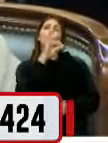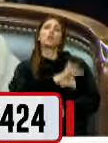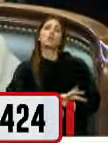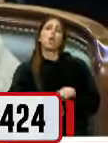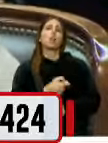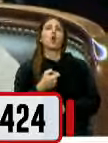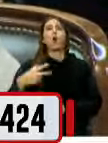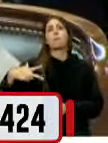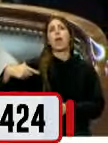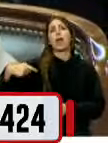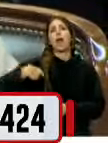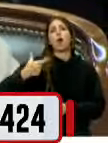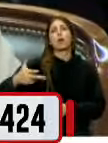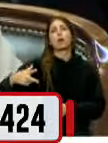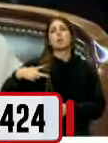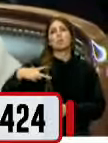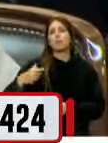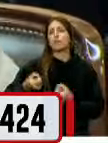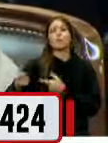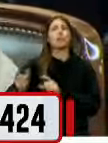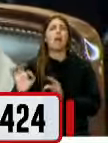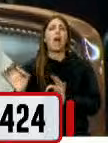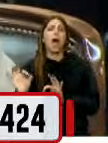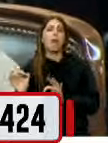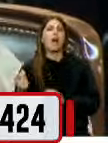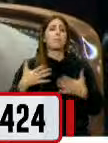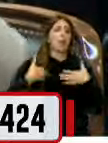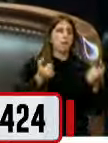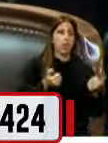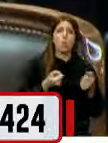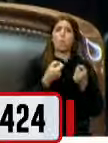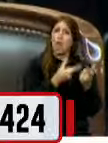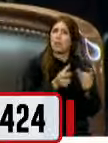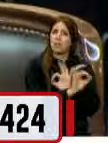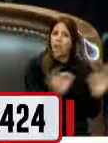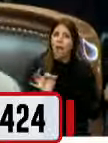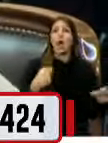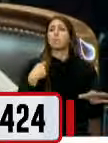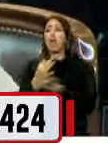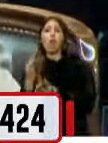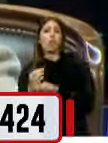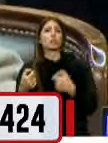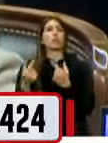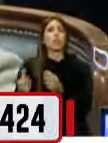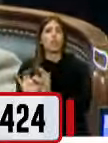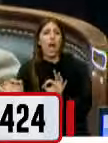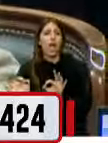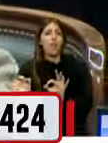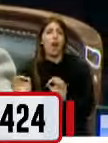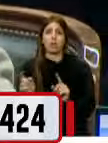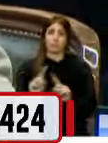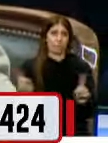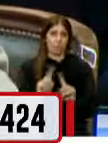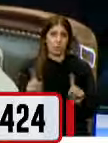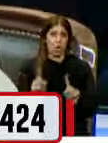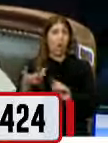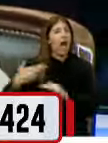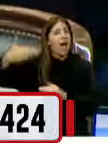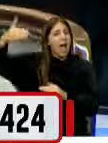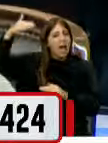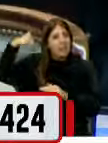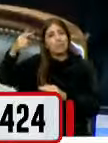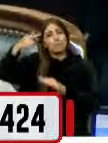que le sacan a los jubilados, a los enfermos oncológicos, todo eso que hace a la quita de la clase trabajadora va a parar a algún lado. ¿Dónde